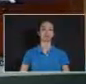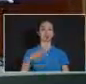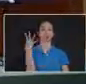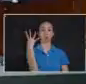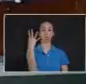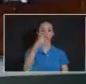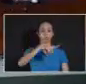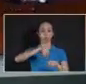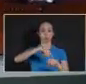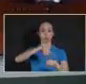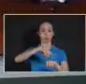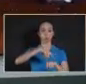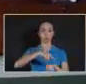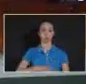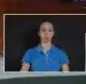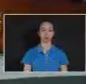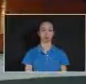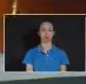4 minutos.